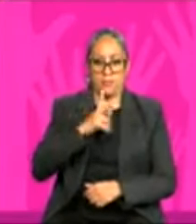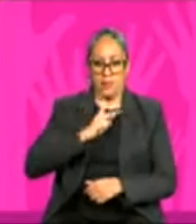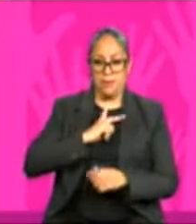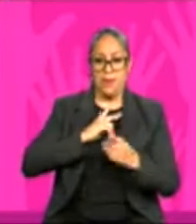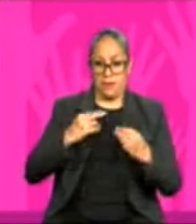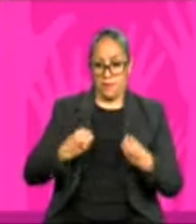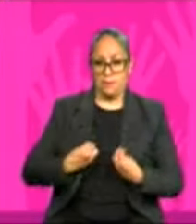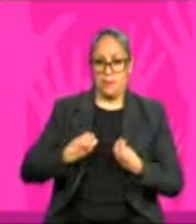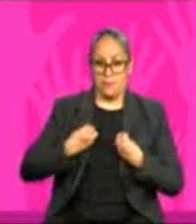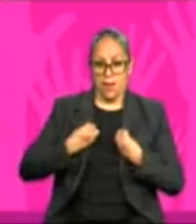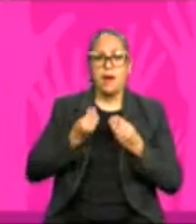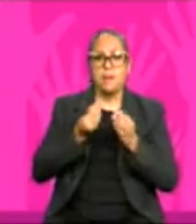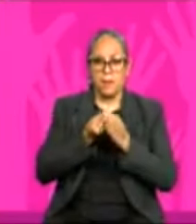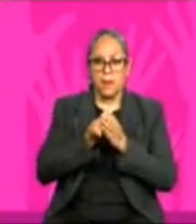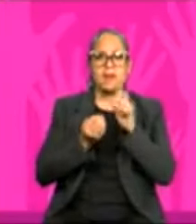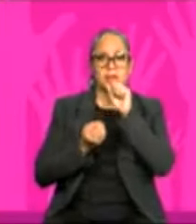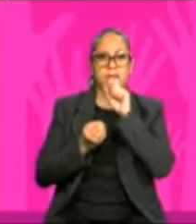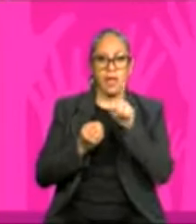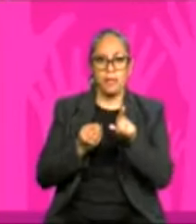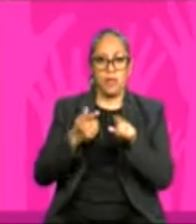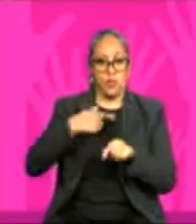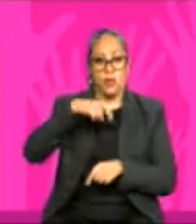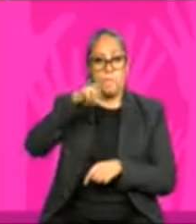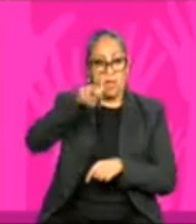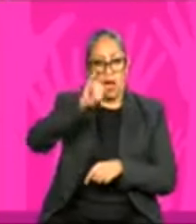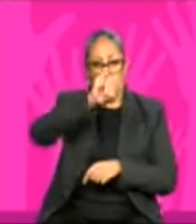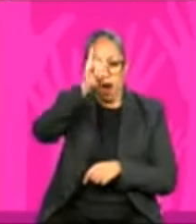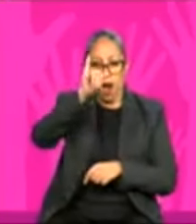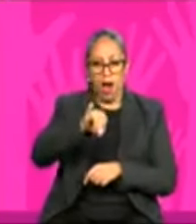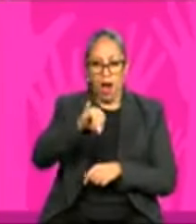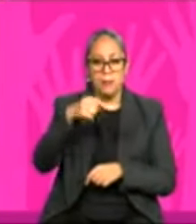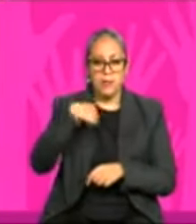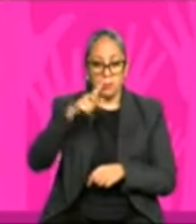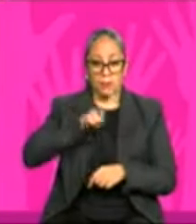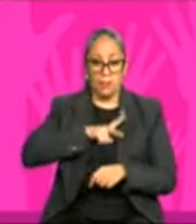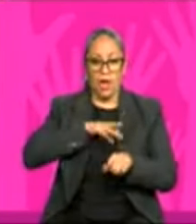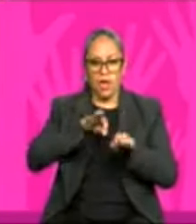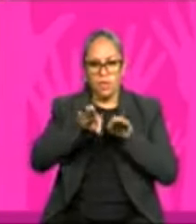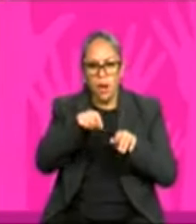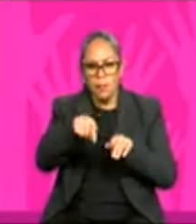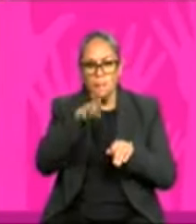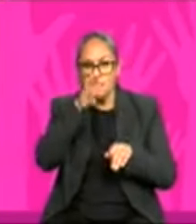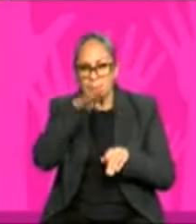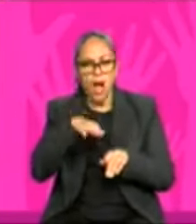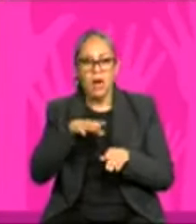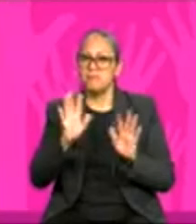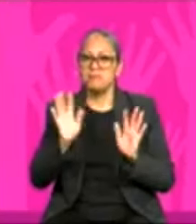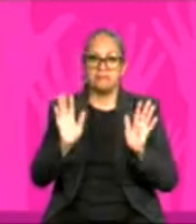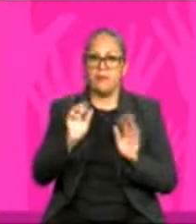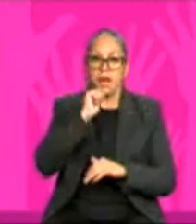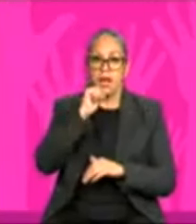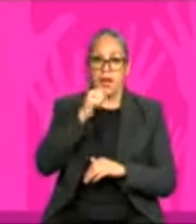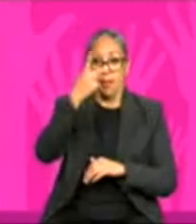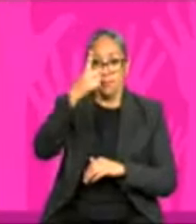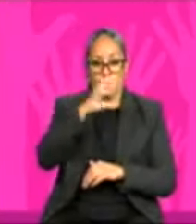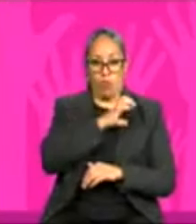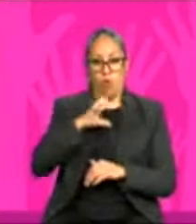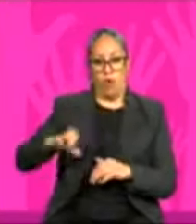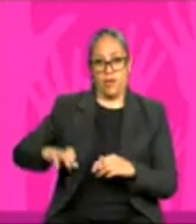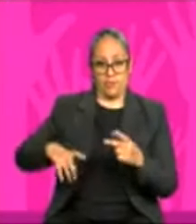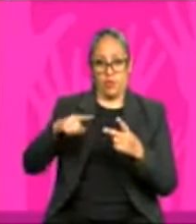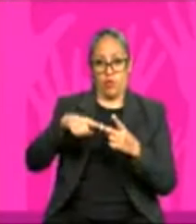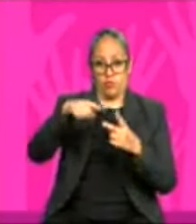en mi vida privada. Jamás he tenido una observación de mi trabajo. En cambio, las dos candidatas